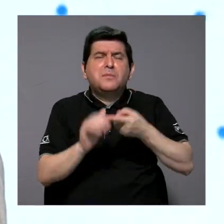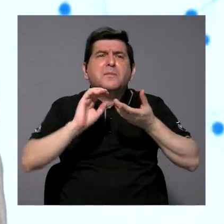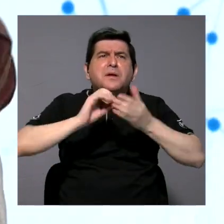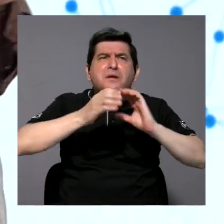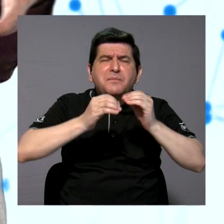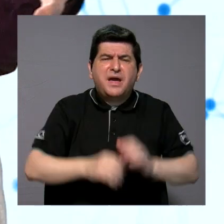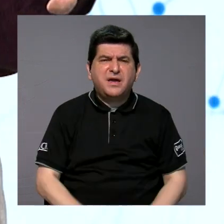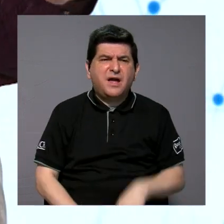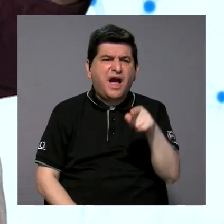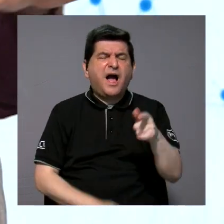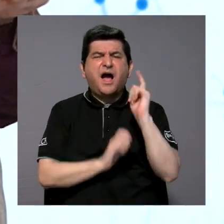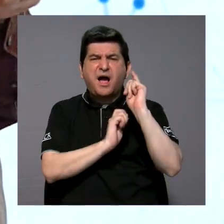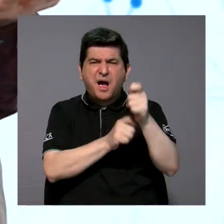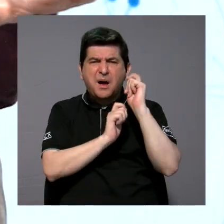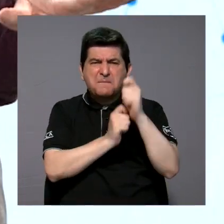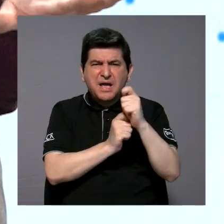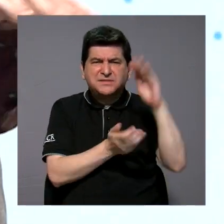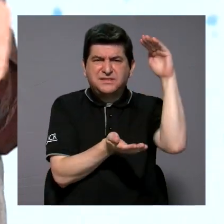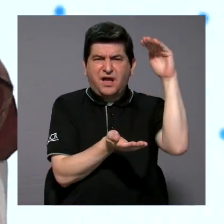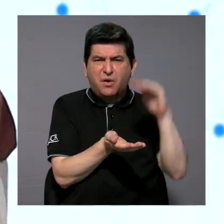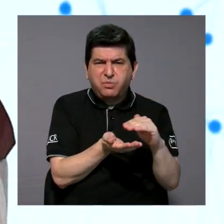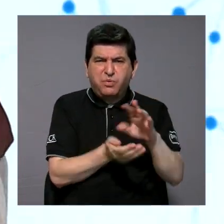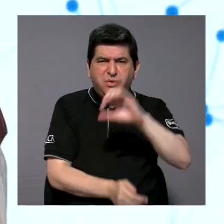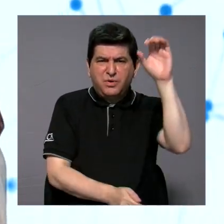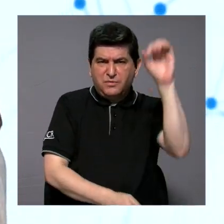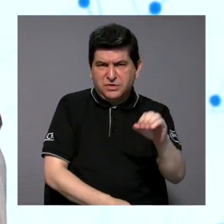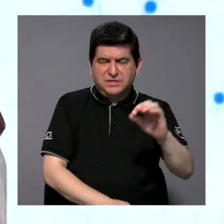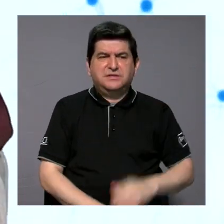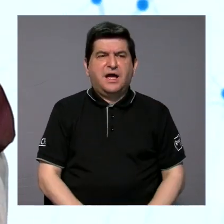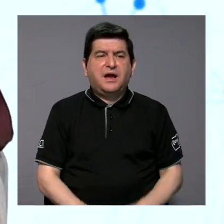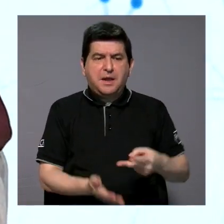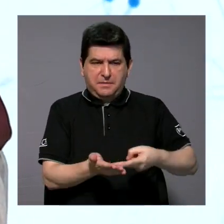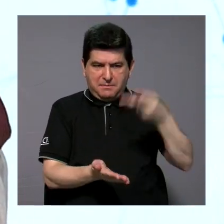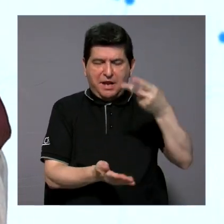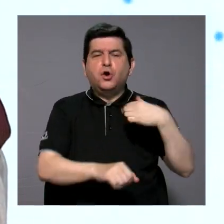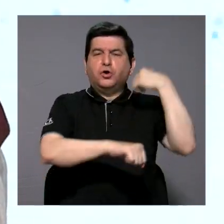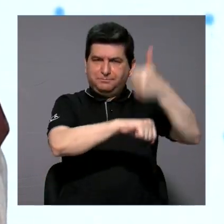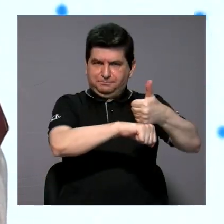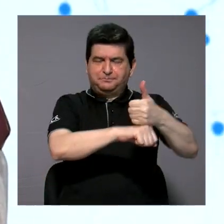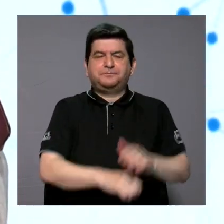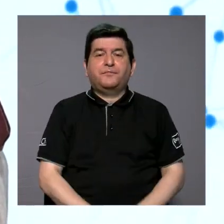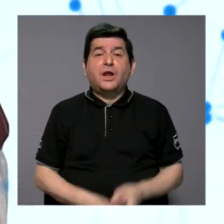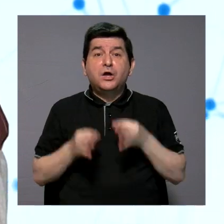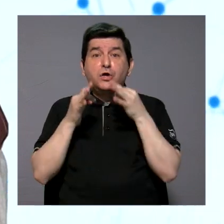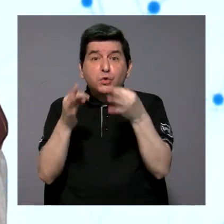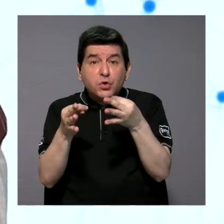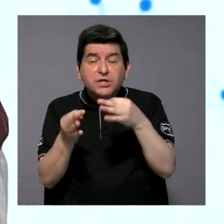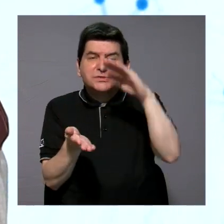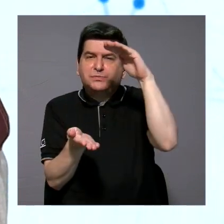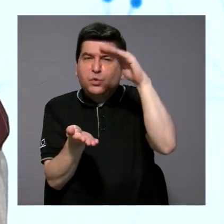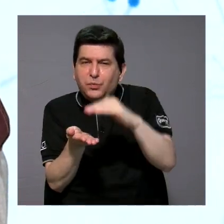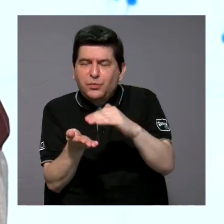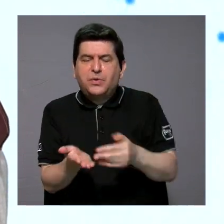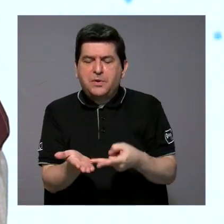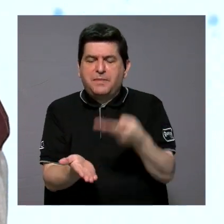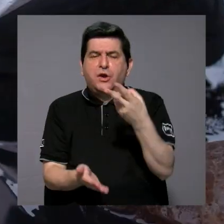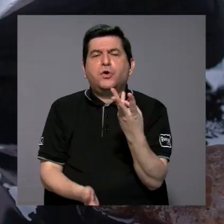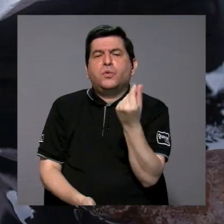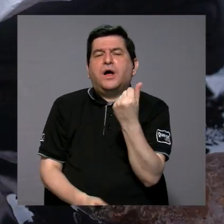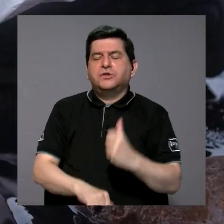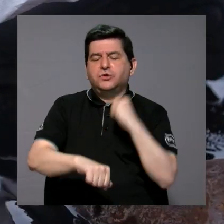bueno, sí, aquí la pesca se va a reducir en tanto por ciento, esto cuesta tanto, el turismo se va a reducir y esto cuesta